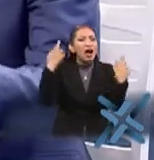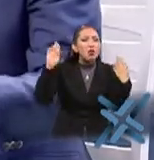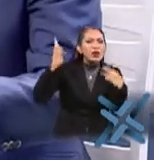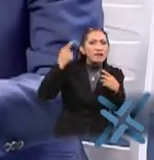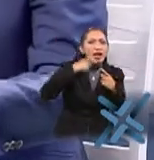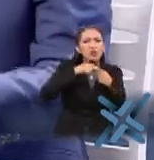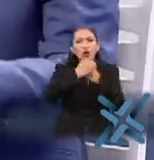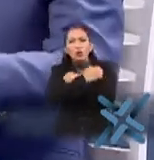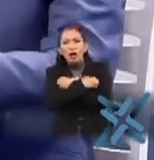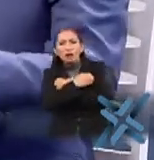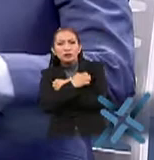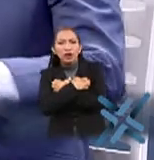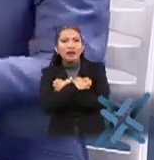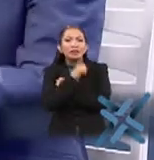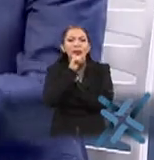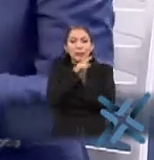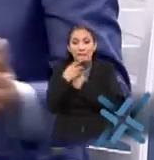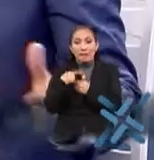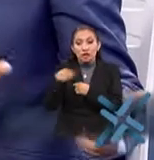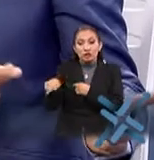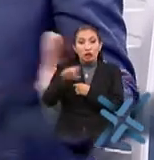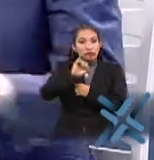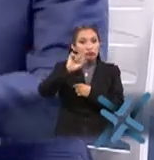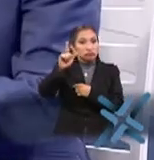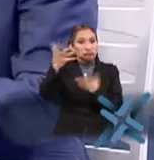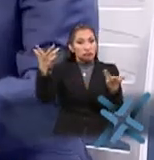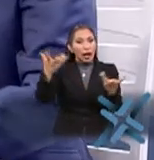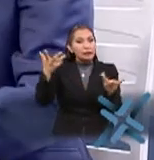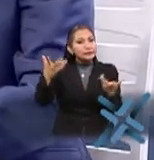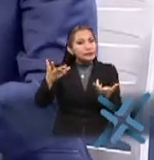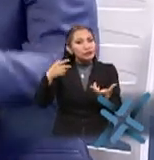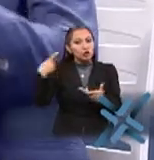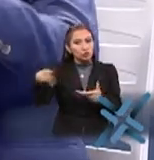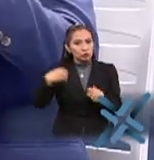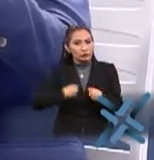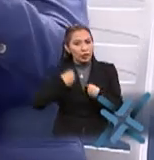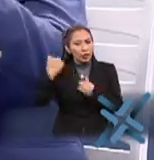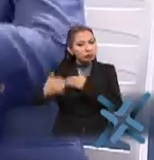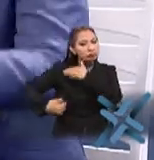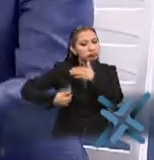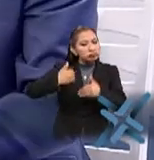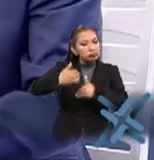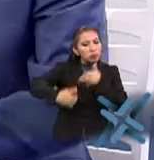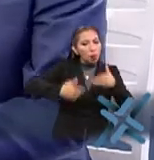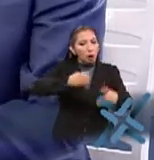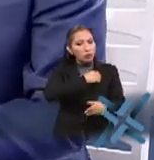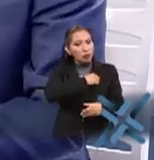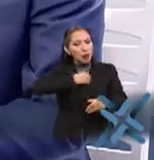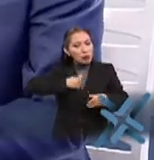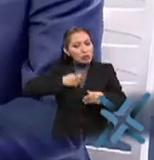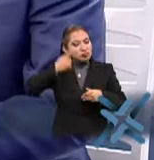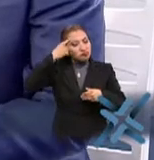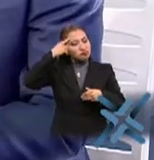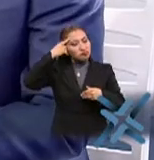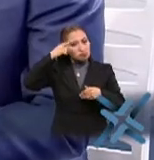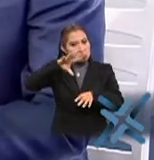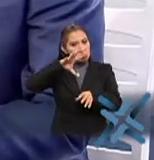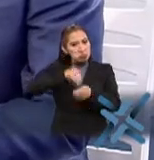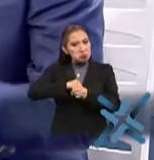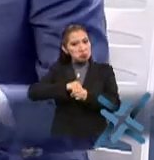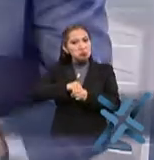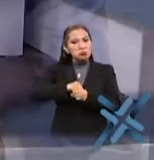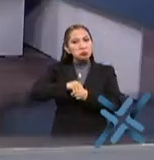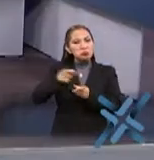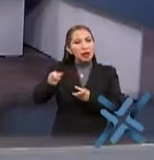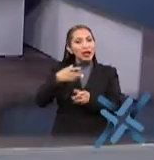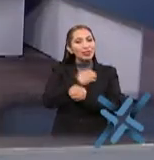del área educativa, también con personas que han desarrollado a lo largo de su vida un compromiso muy pleno